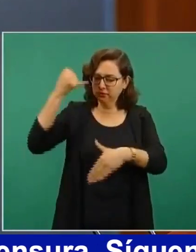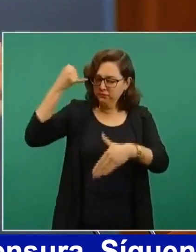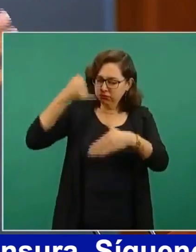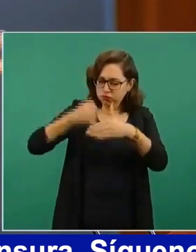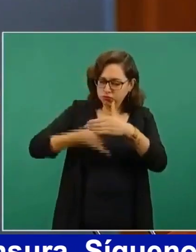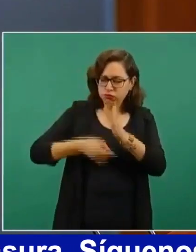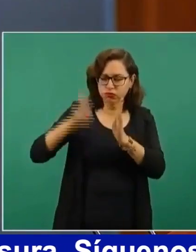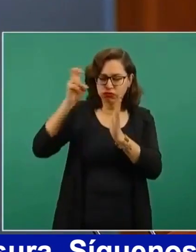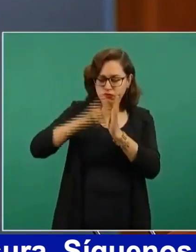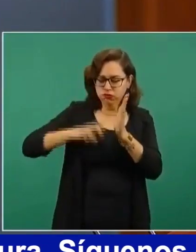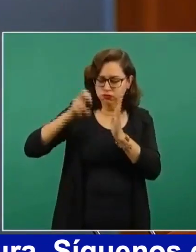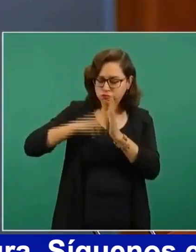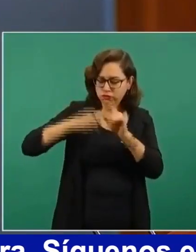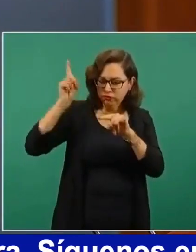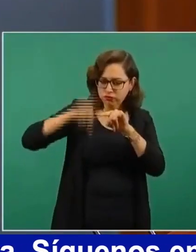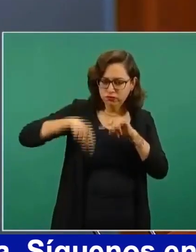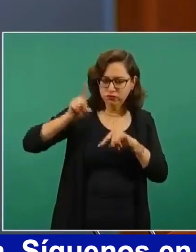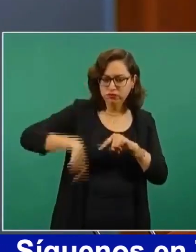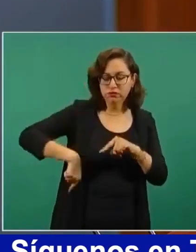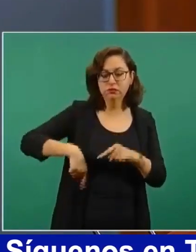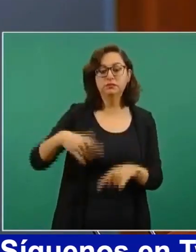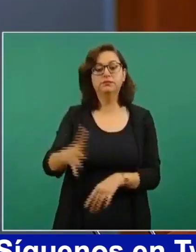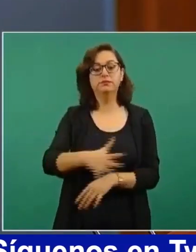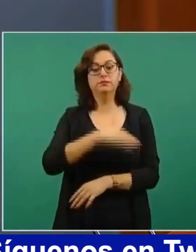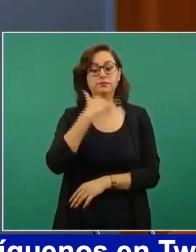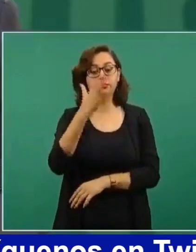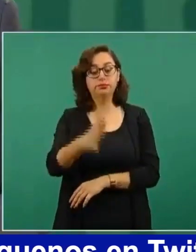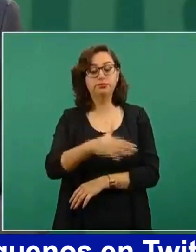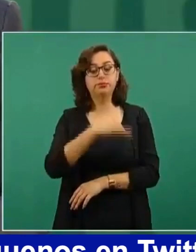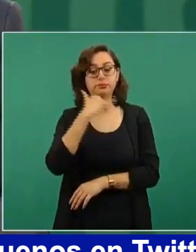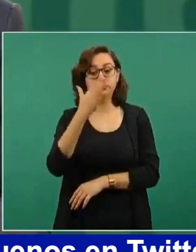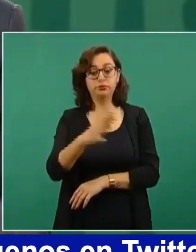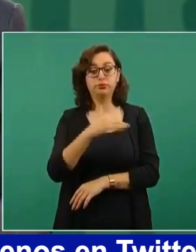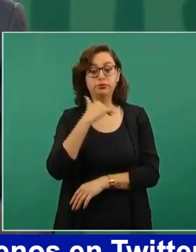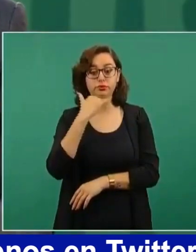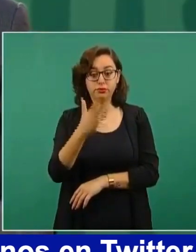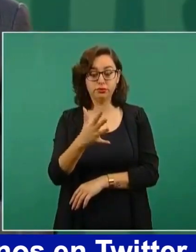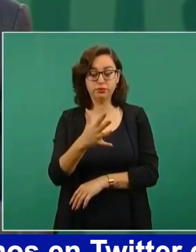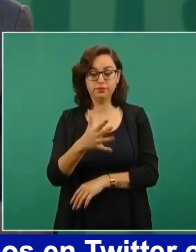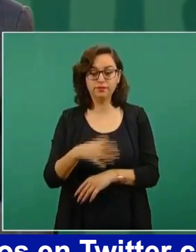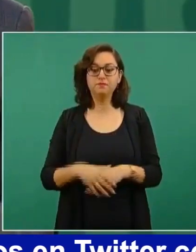la corrupción, porque sabemos que solo